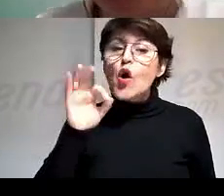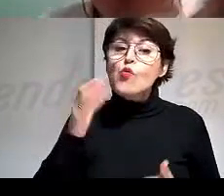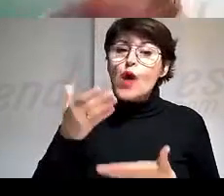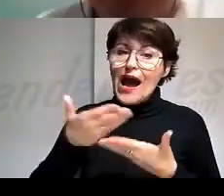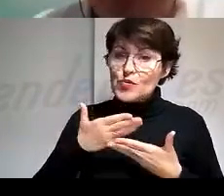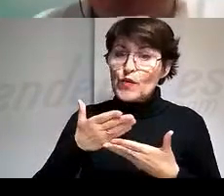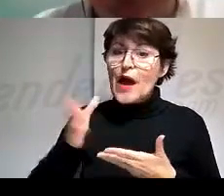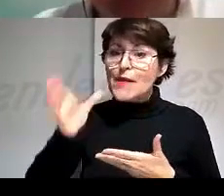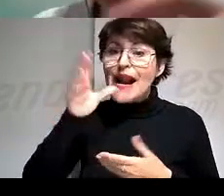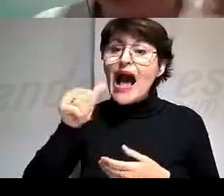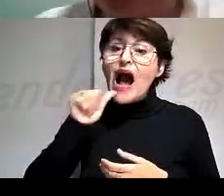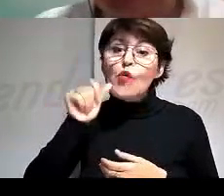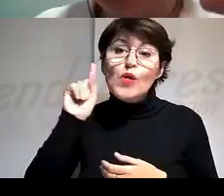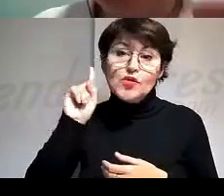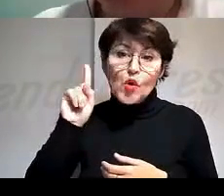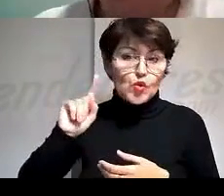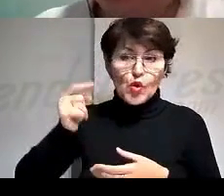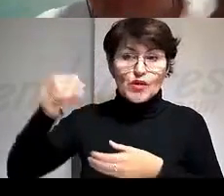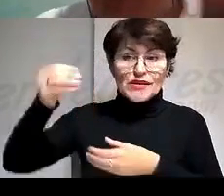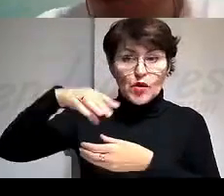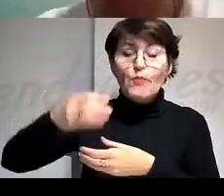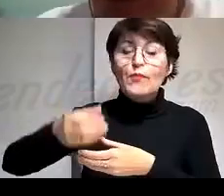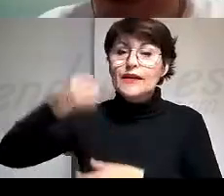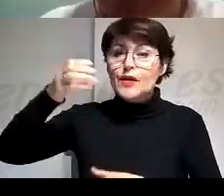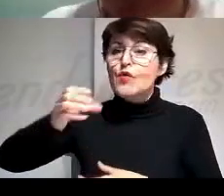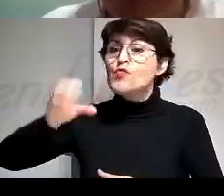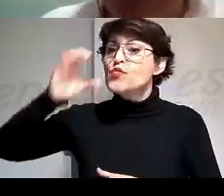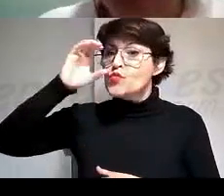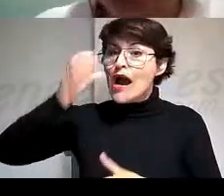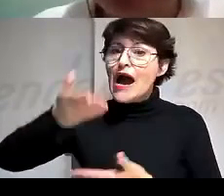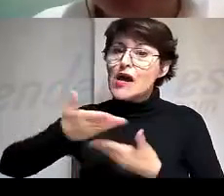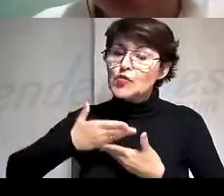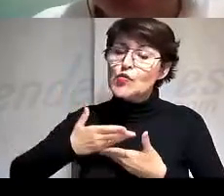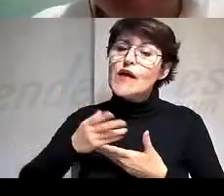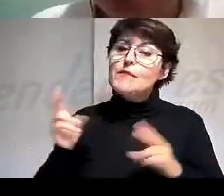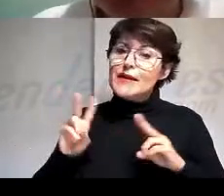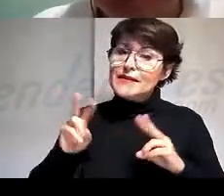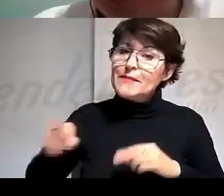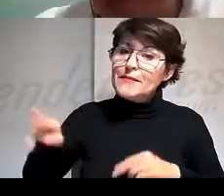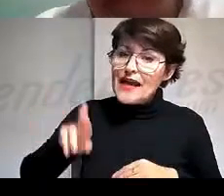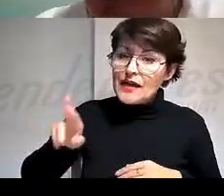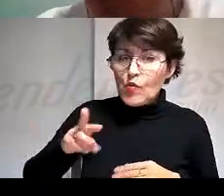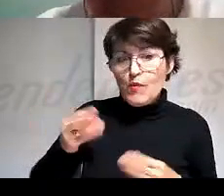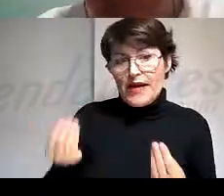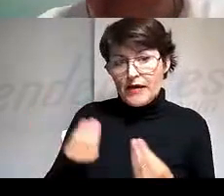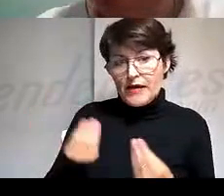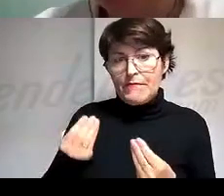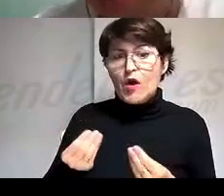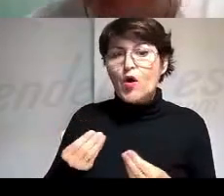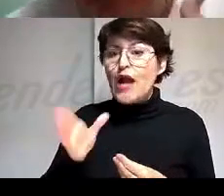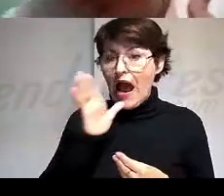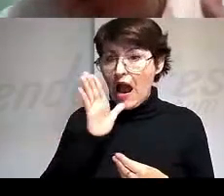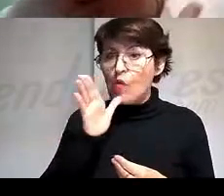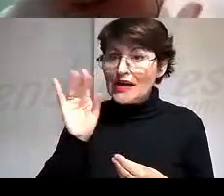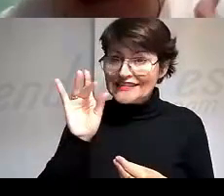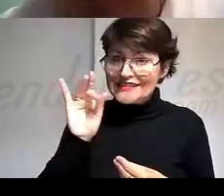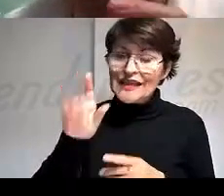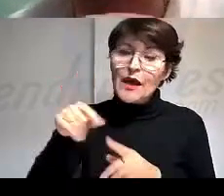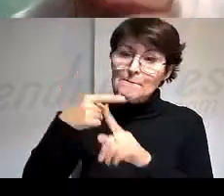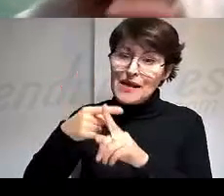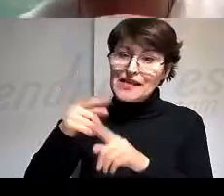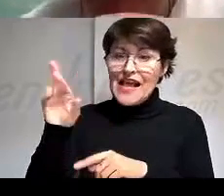perdido, reponemos también algunos aminoácidos, algunas vitaminas que nos pueden ayudar en el metabolismo. Por lo tanto, agua sí, pero si